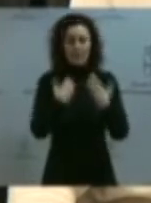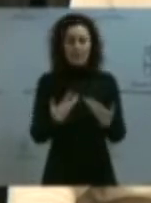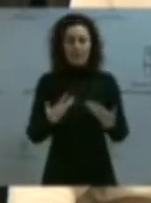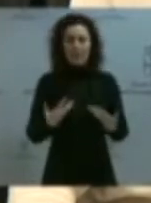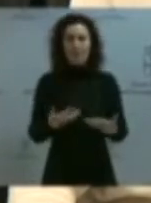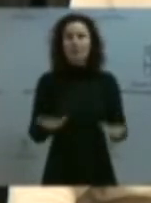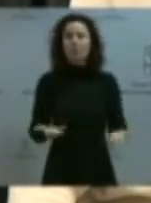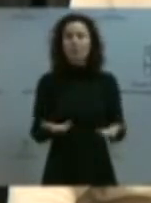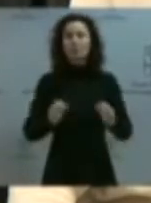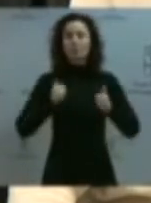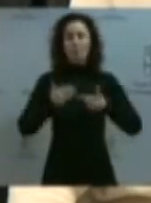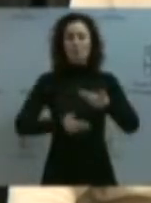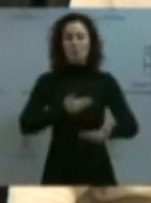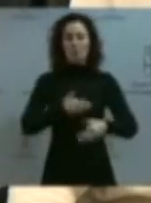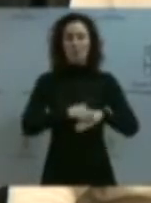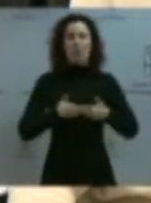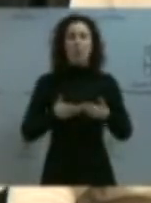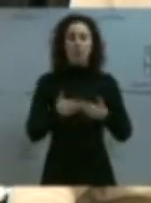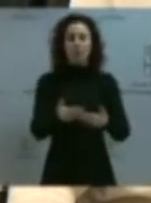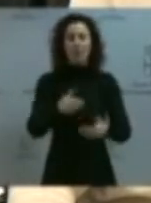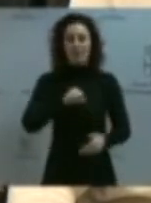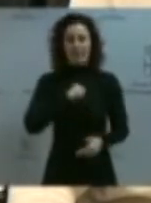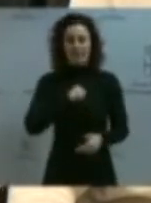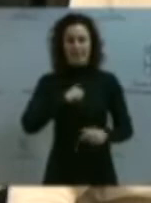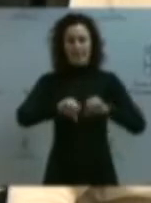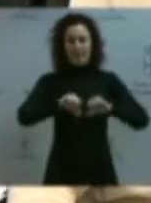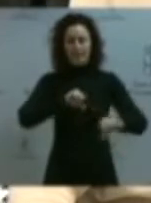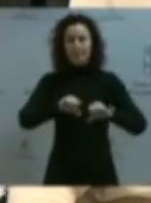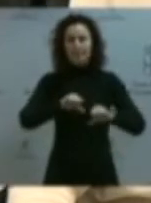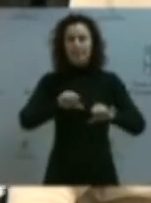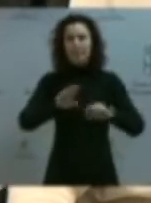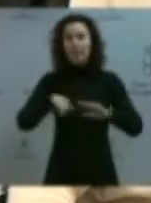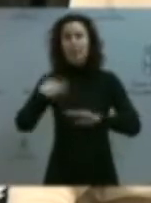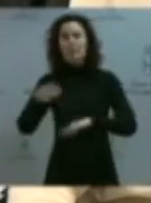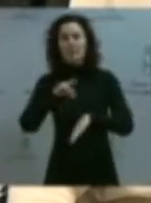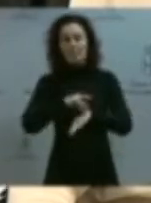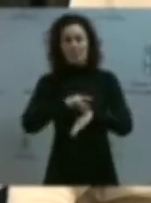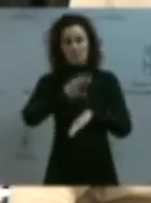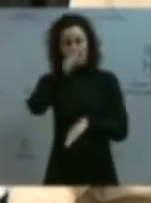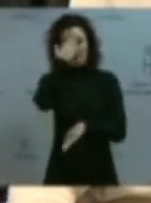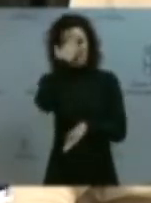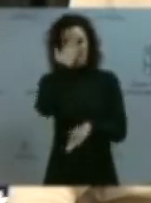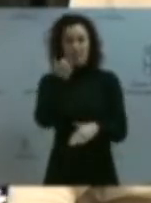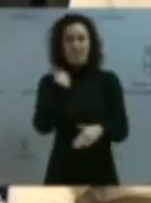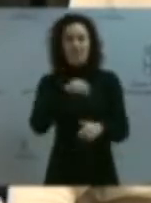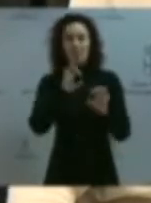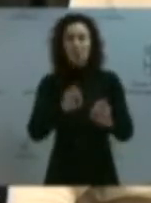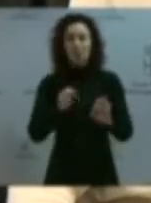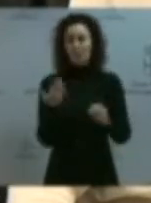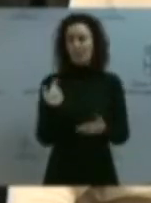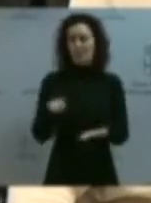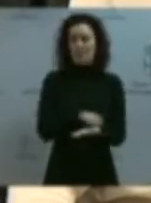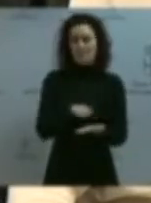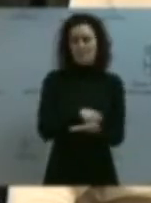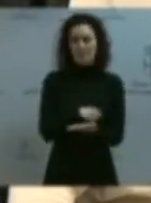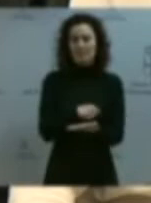y de demora de consultas externas, que ya han comenzado hace unos meses y que irán en aumento durante estos meses,